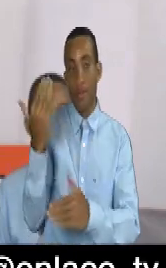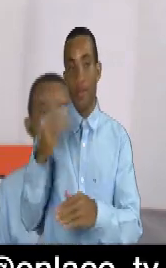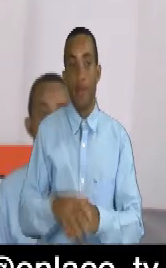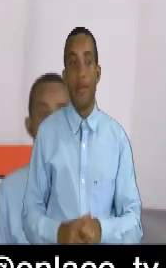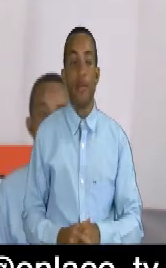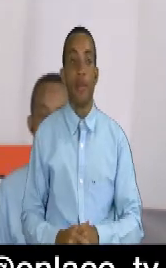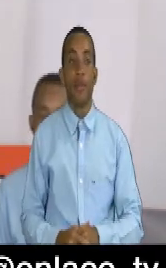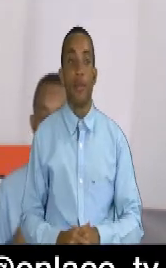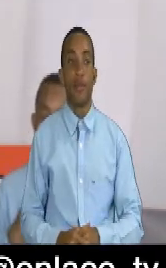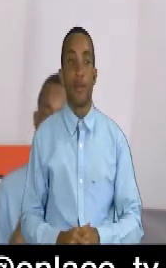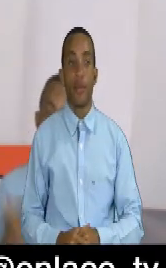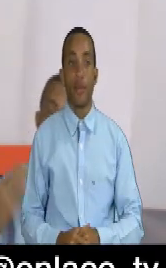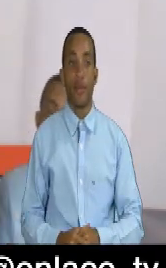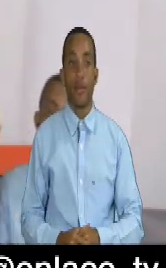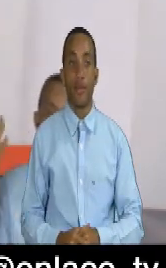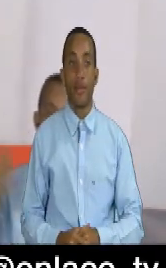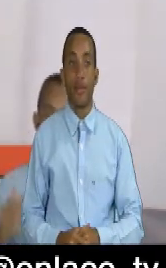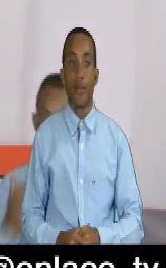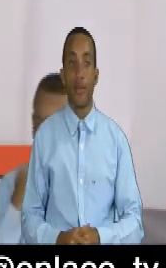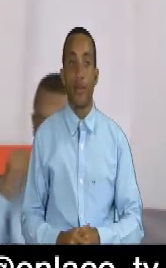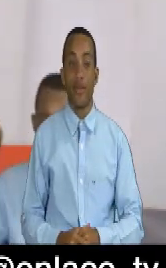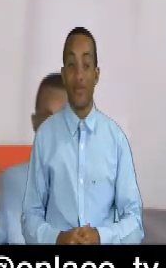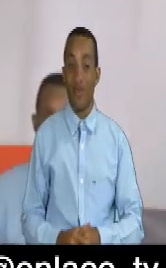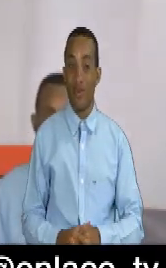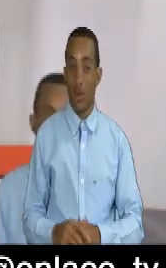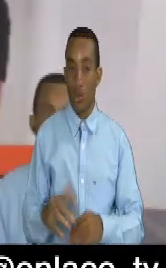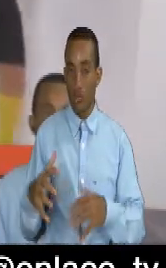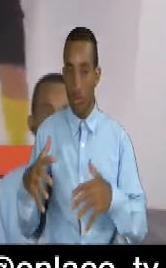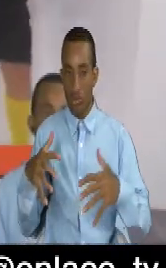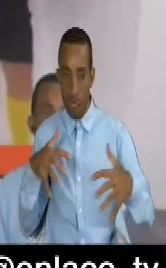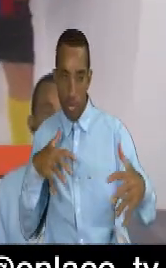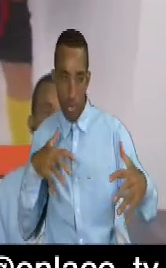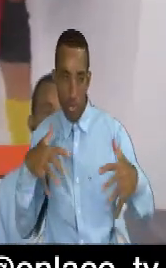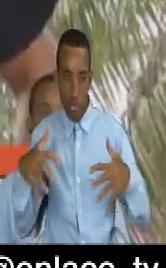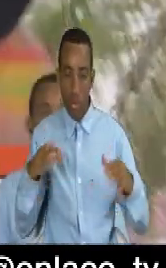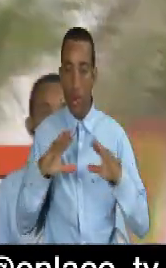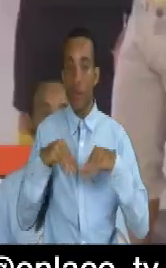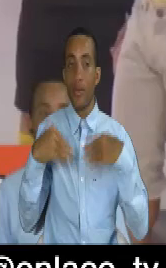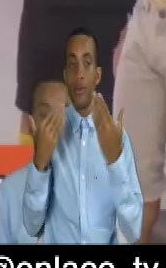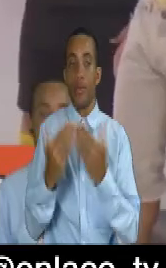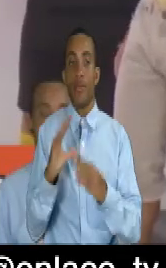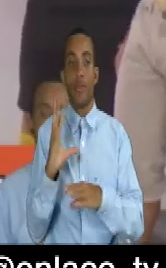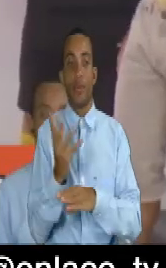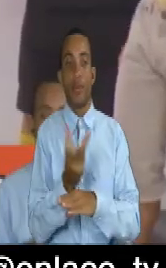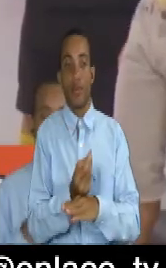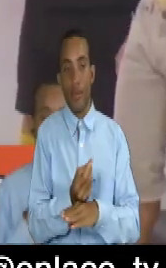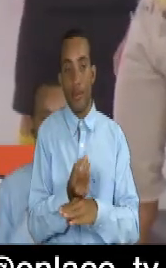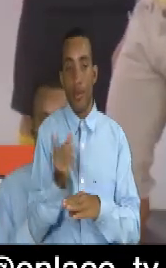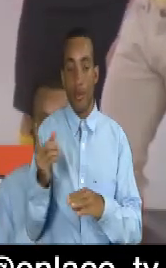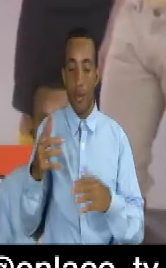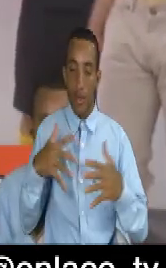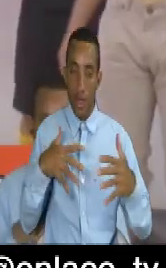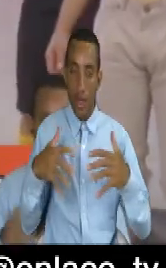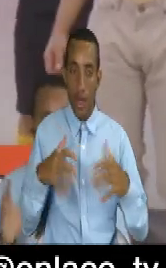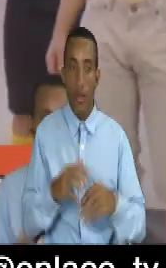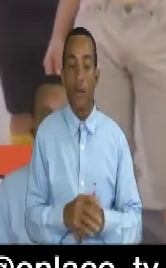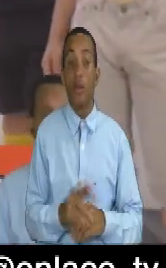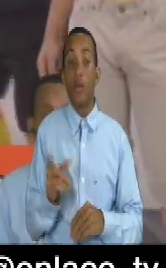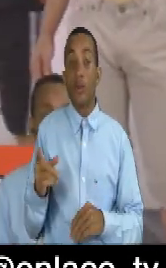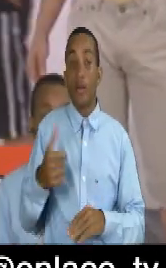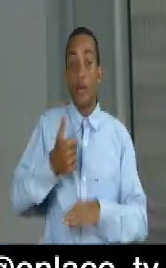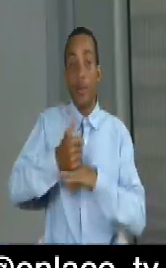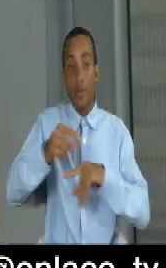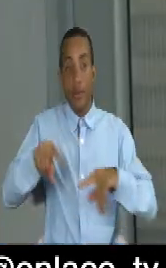que ser el chavo. Temporada de teatro es la que tiene lugar en la Escuela de Artes Las Tablas del barrio Pueblo Nuevo. Así lo da a conocer su director William